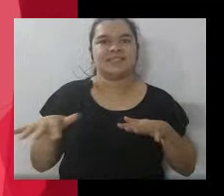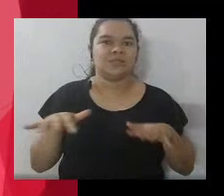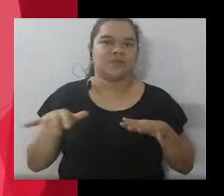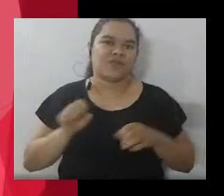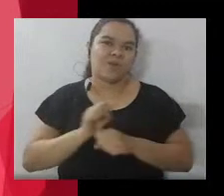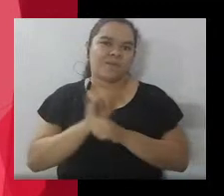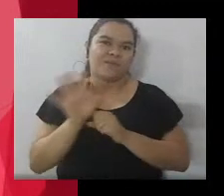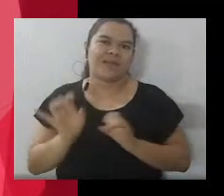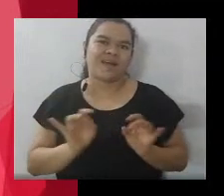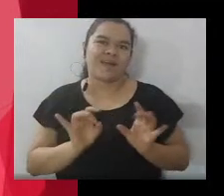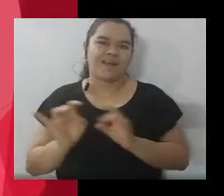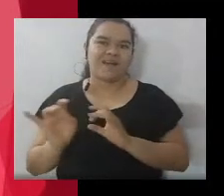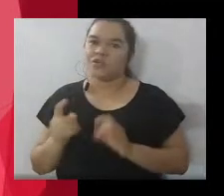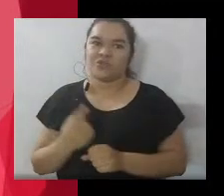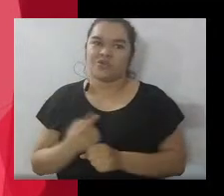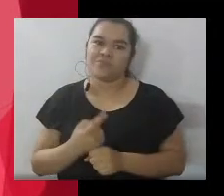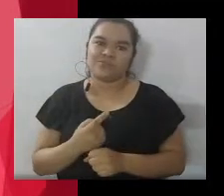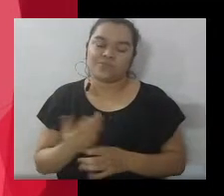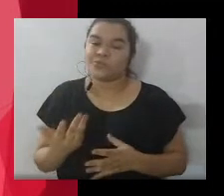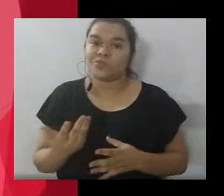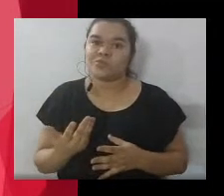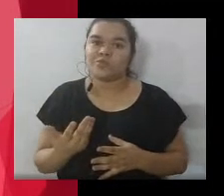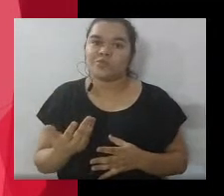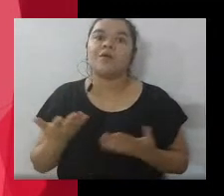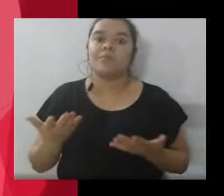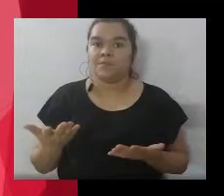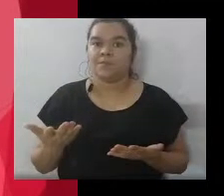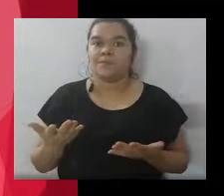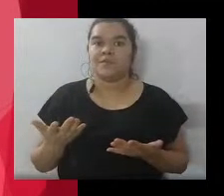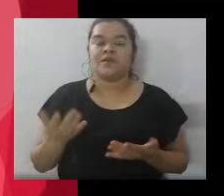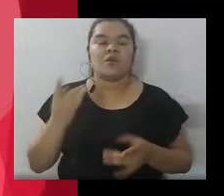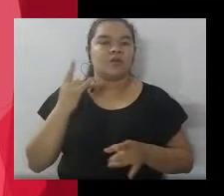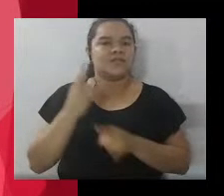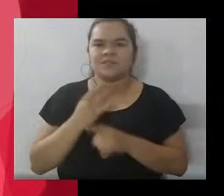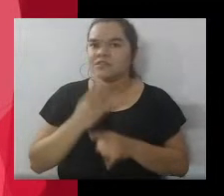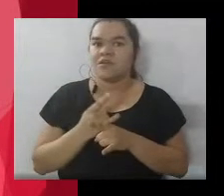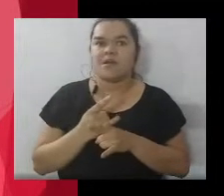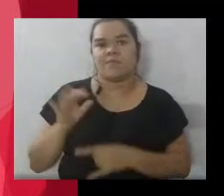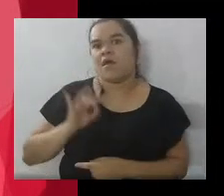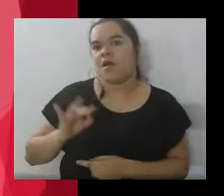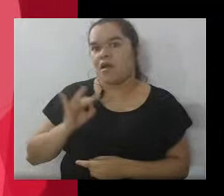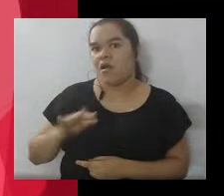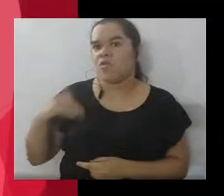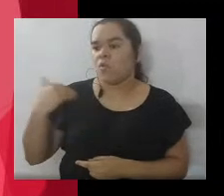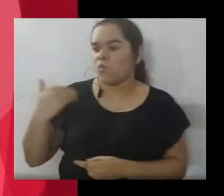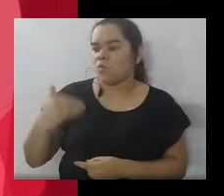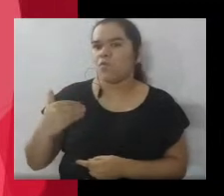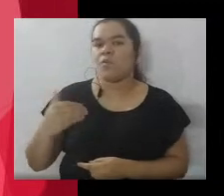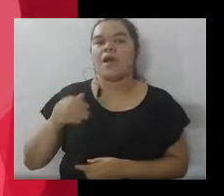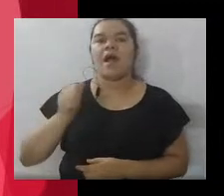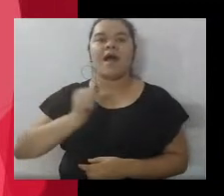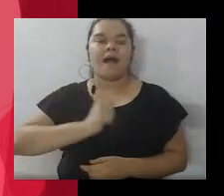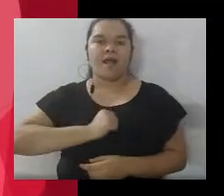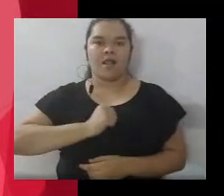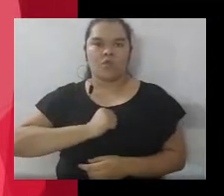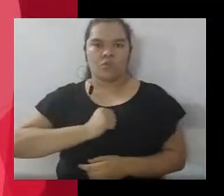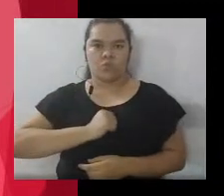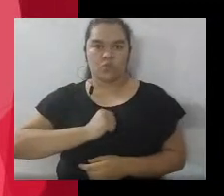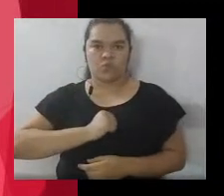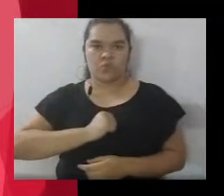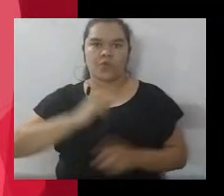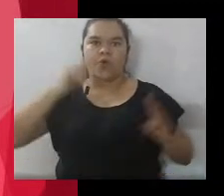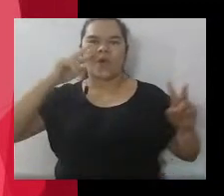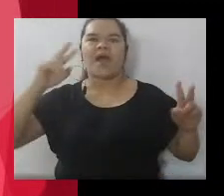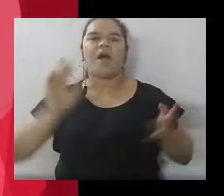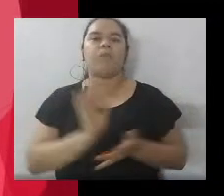pandemia no se pudo realizar, pero se realiza todos los años el Encuentro de Estudiantes de Agrimensura.